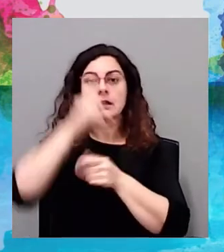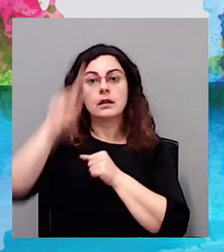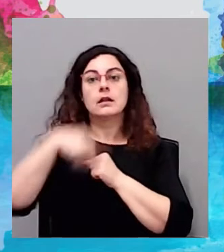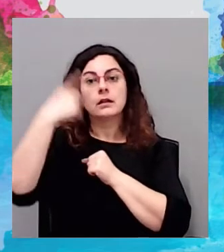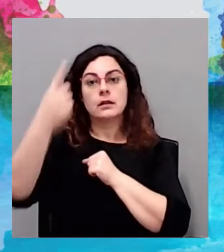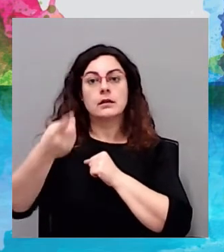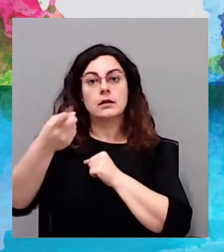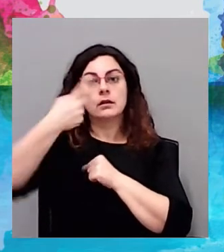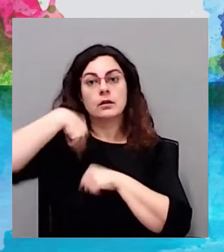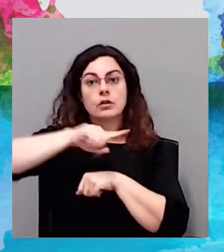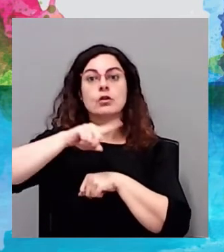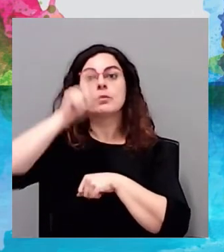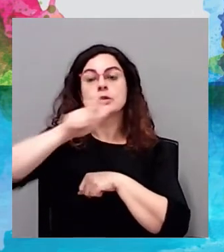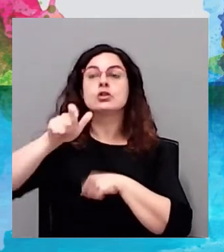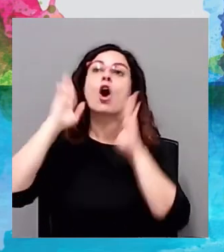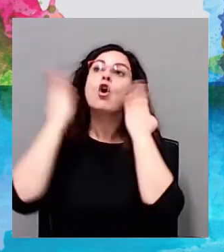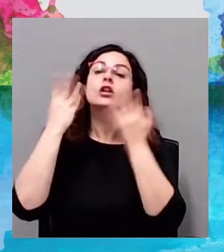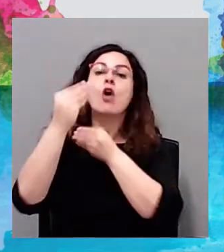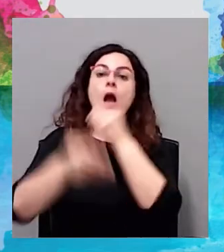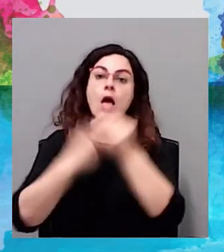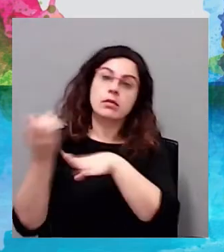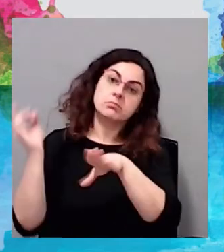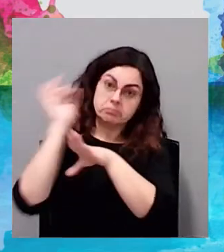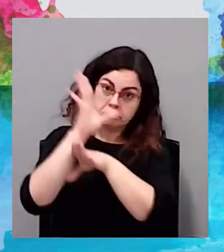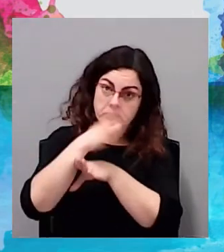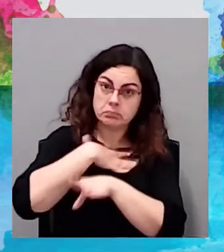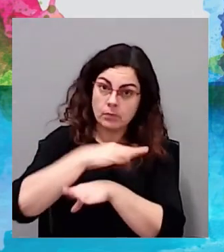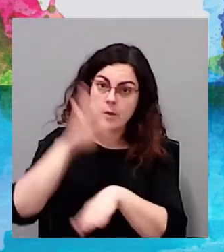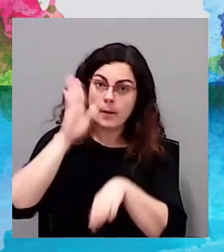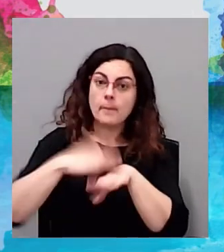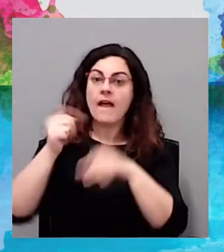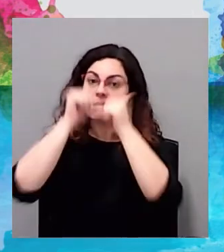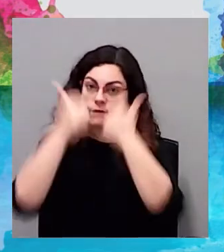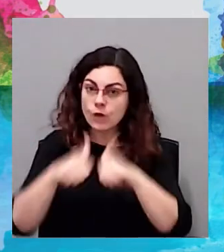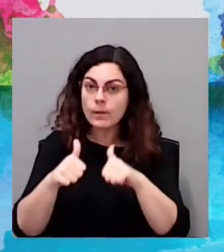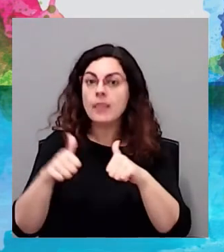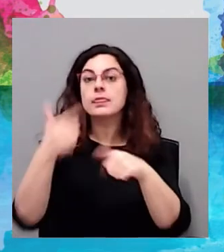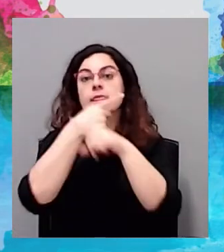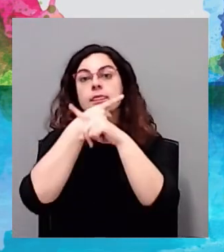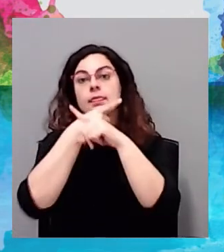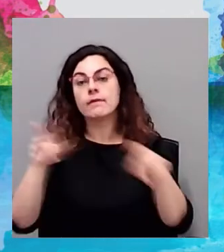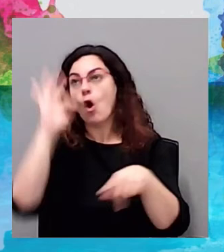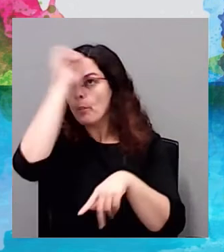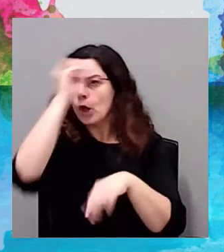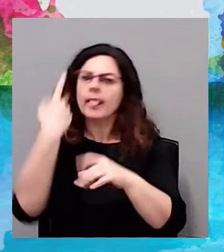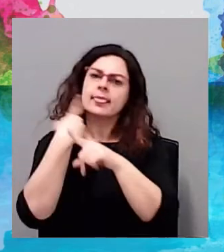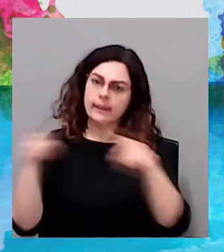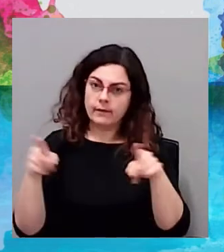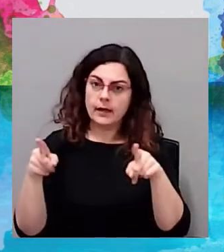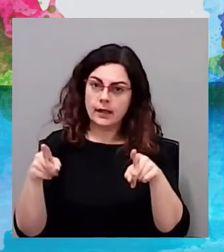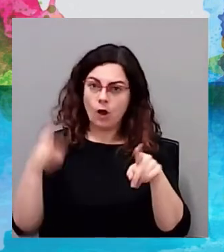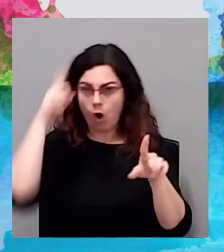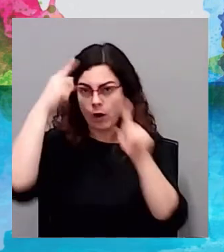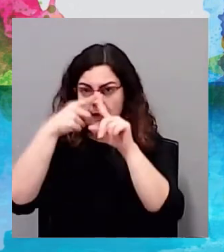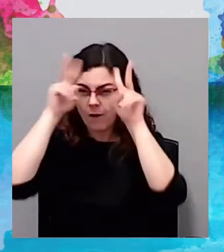los organizadores del congreso para ver diferentes maneras y diferentes opiniones y seguir investigando para que cada vez